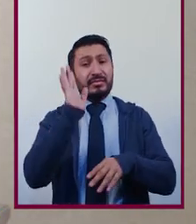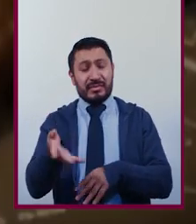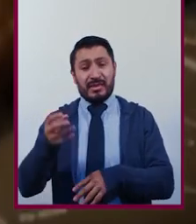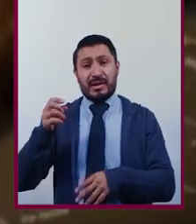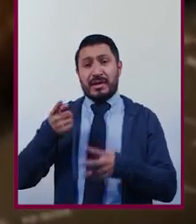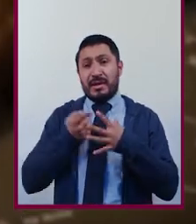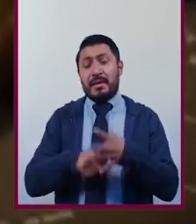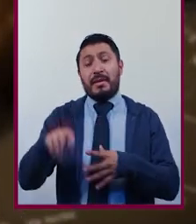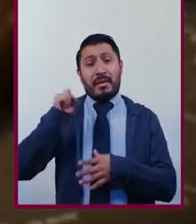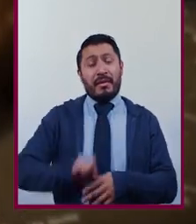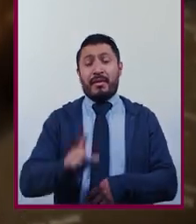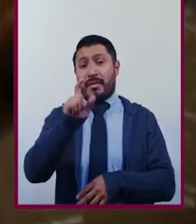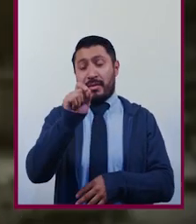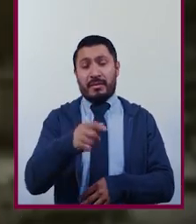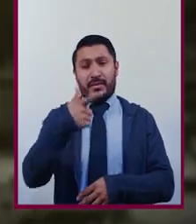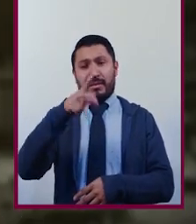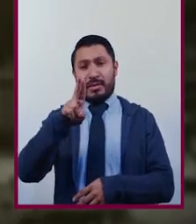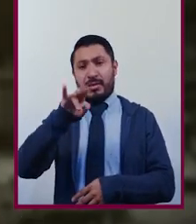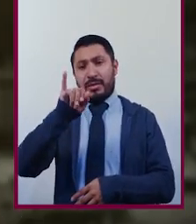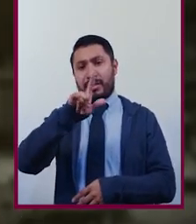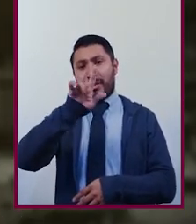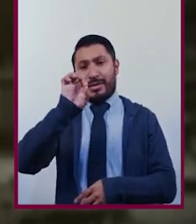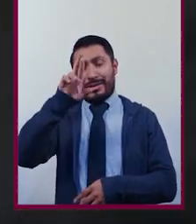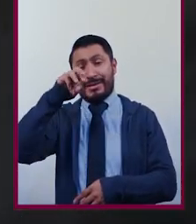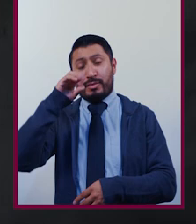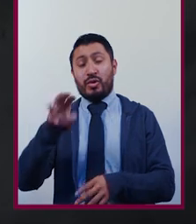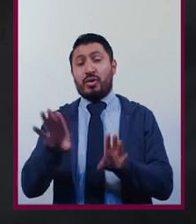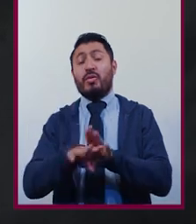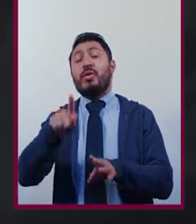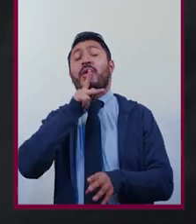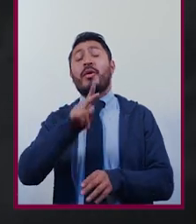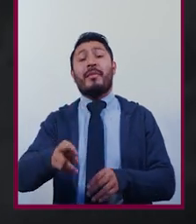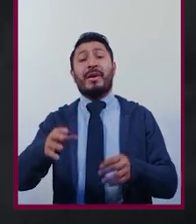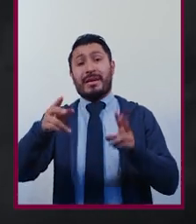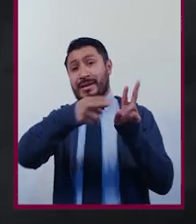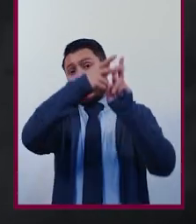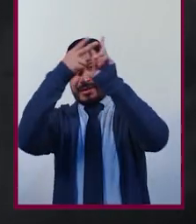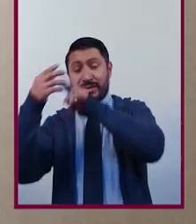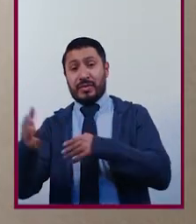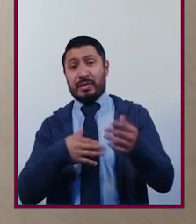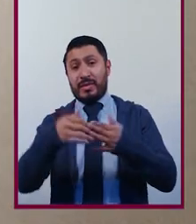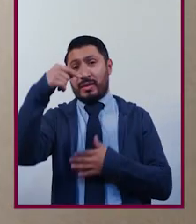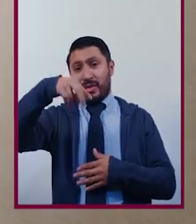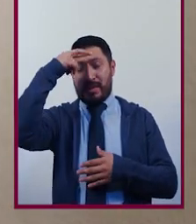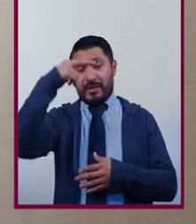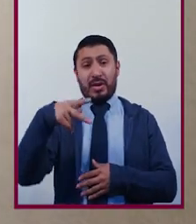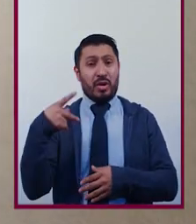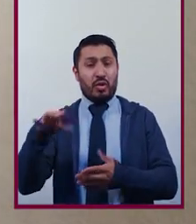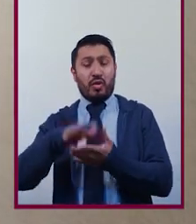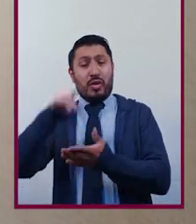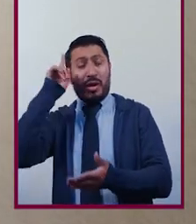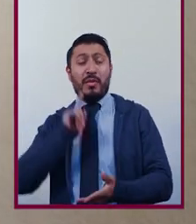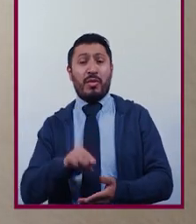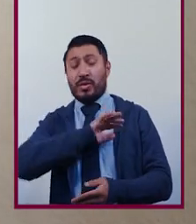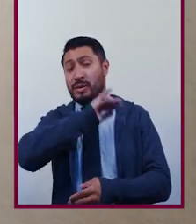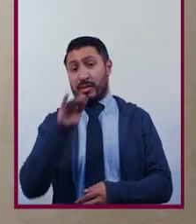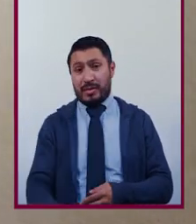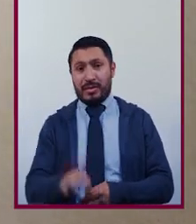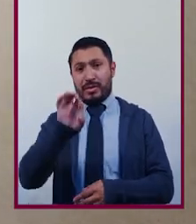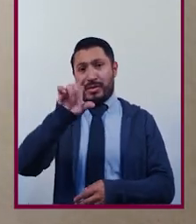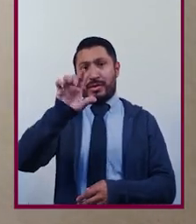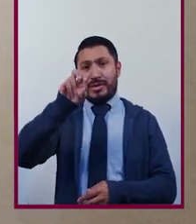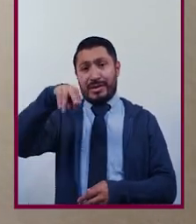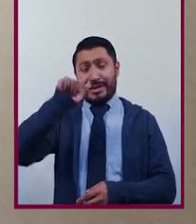siglo XX. Guillermo Haro es considerado el padre de la astronomía moderna en México y su viuda, la escritora Elena